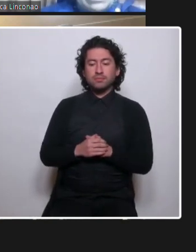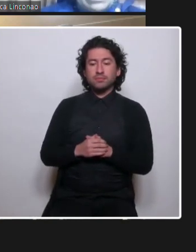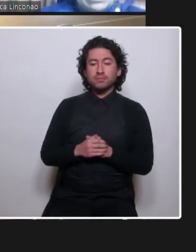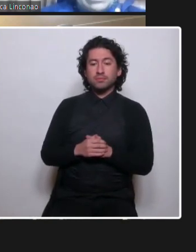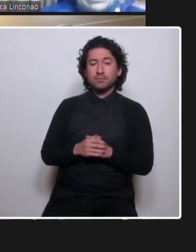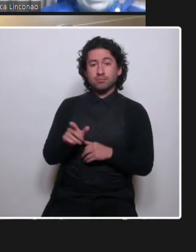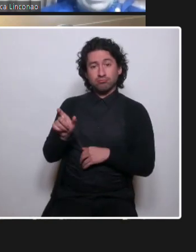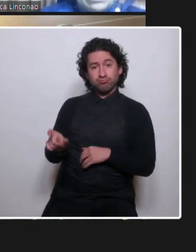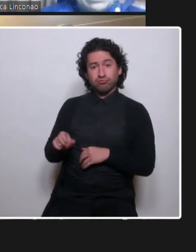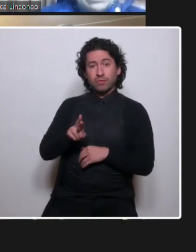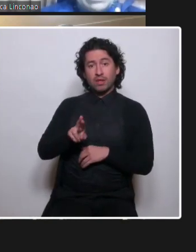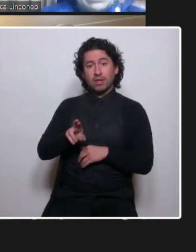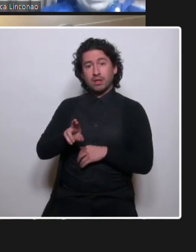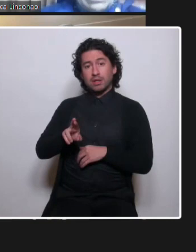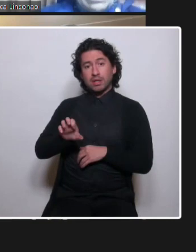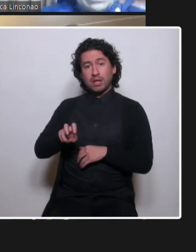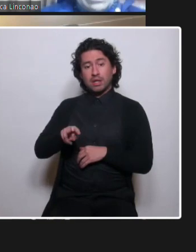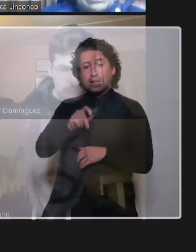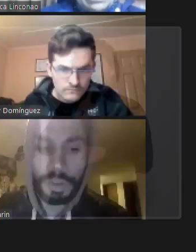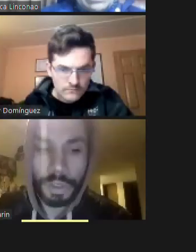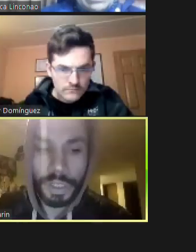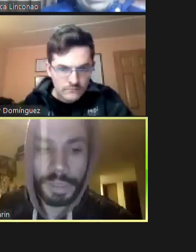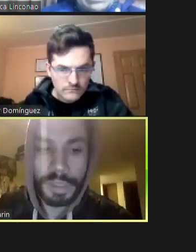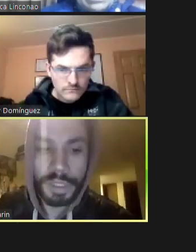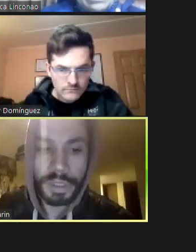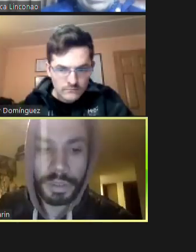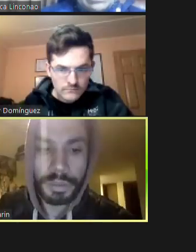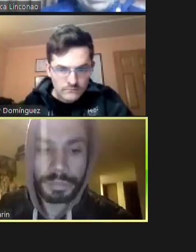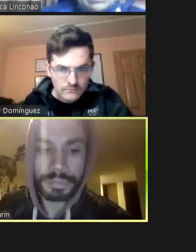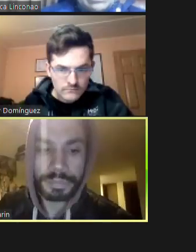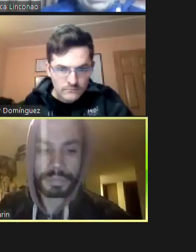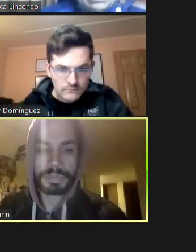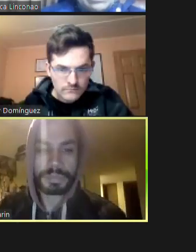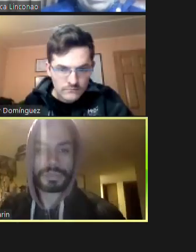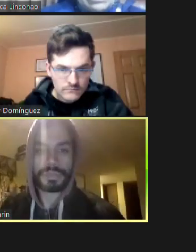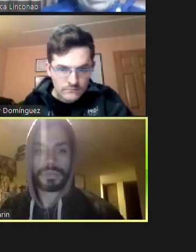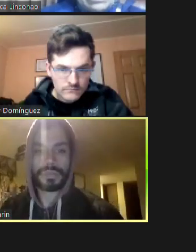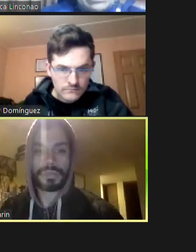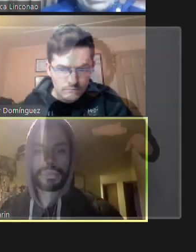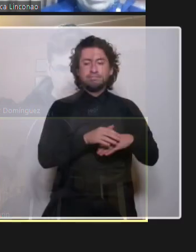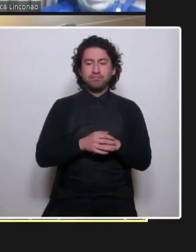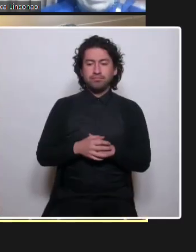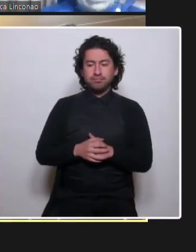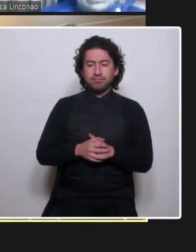Convencional Renato Garín. A favor, estimado secretario.